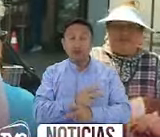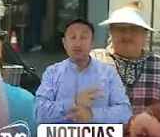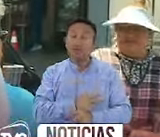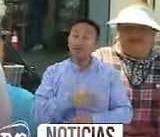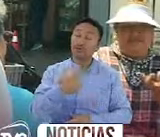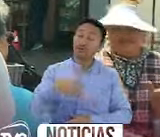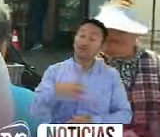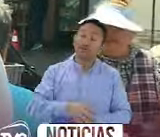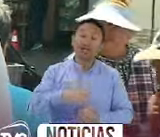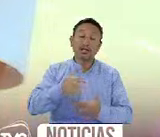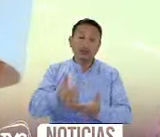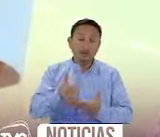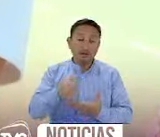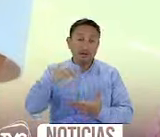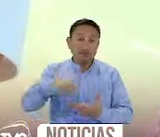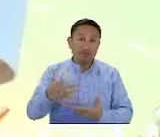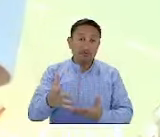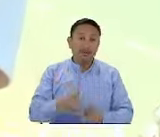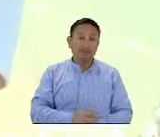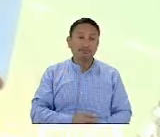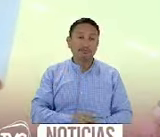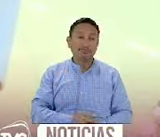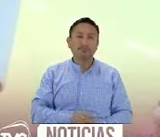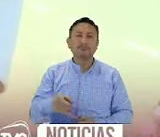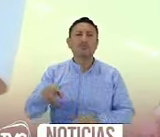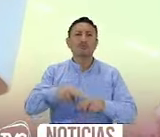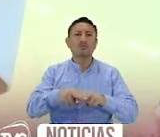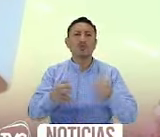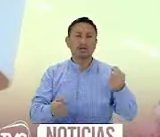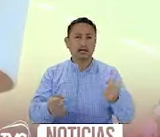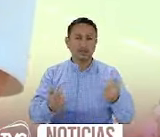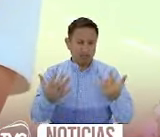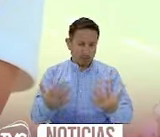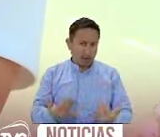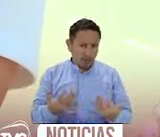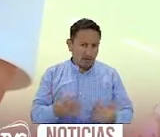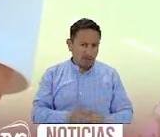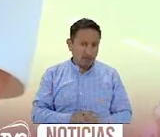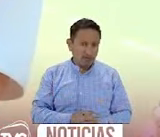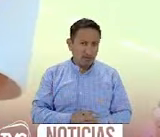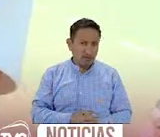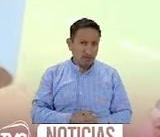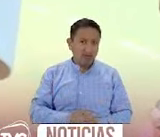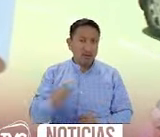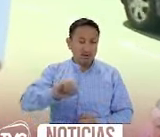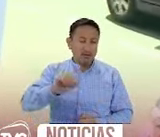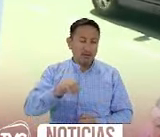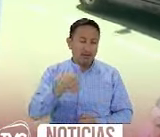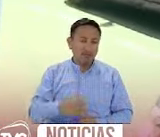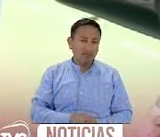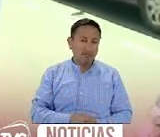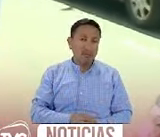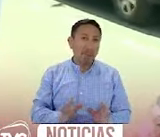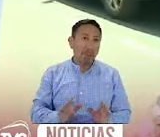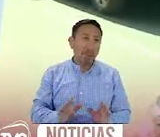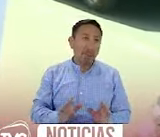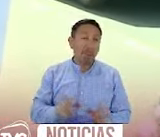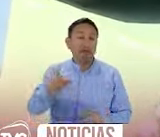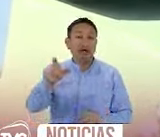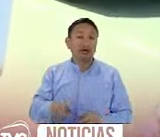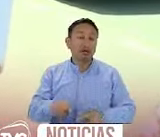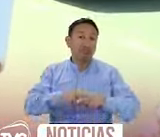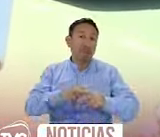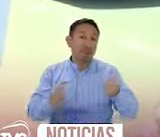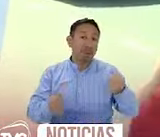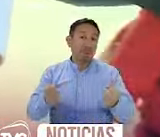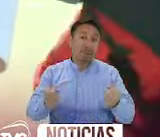nos ayude. Pero el del taxi quizás ya lo estaba esperando, ya sabía o... Fuera esperándolo, pero no sabemos si solo sería...